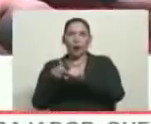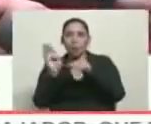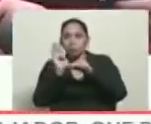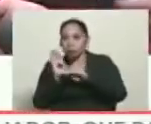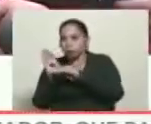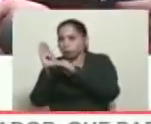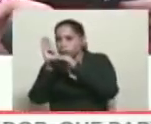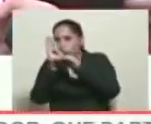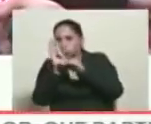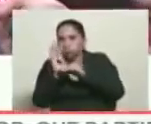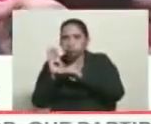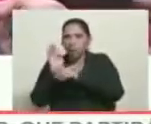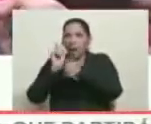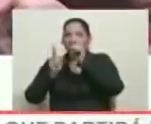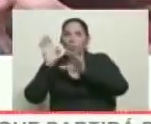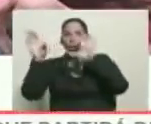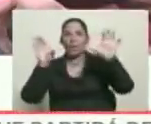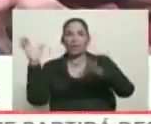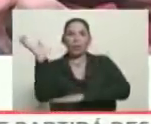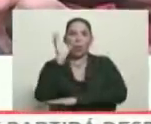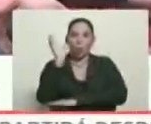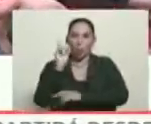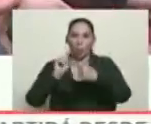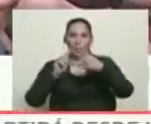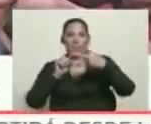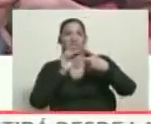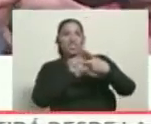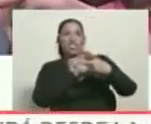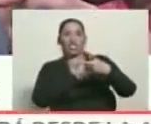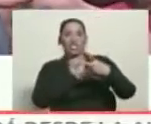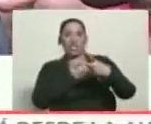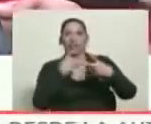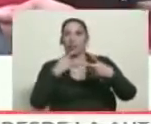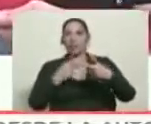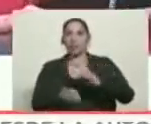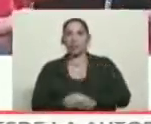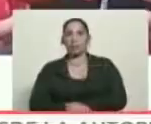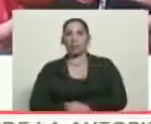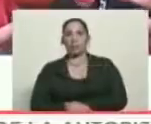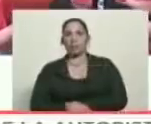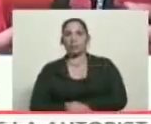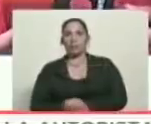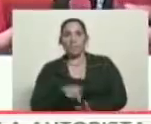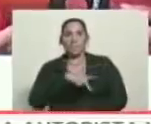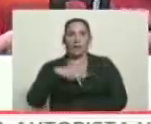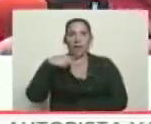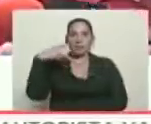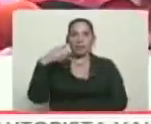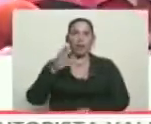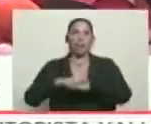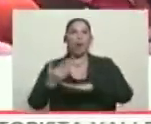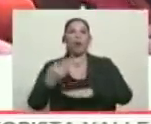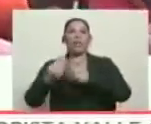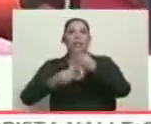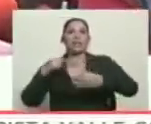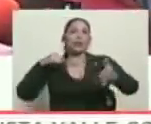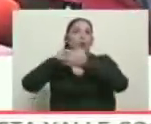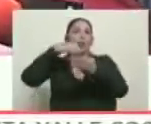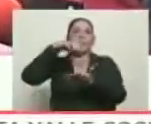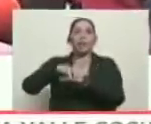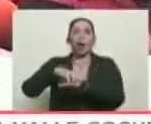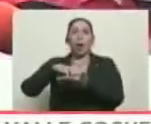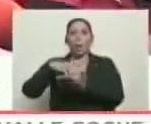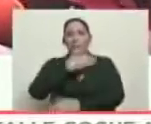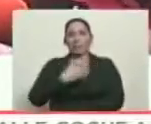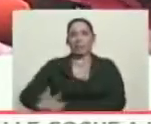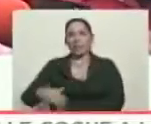de complicidad que algunos países como Colombia o como Chile manifiesten su placer porque están dando un golpe de Estado a un presidente electo. Pero